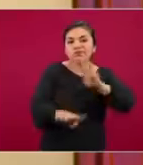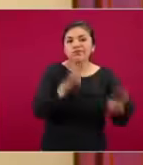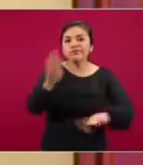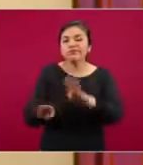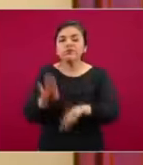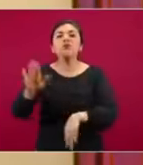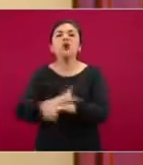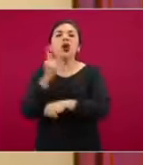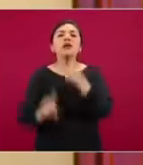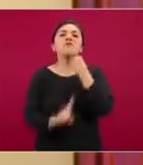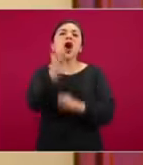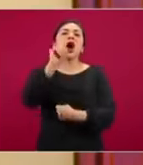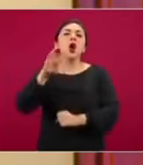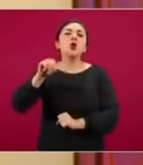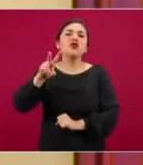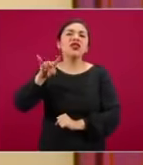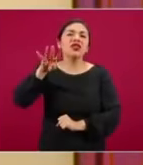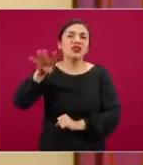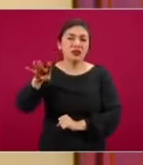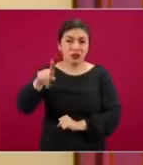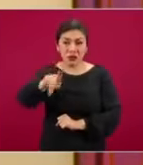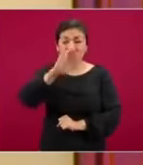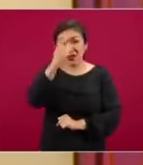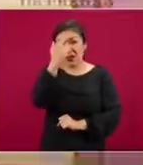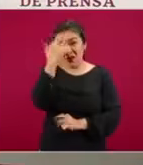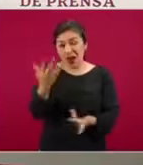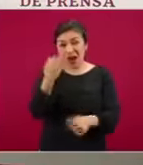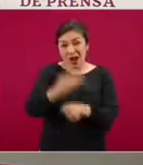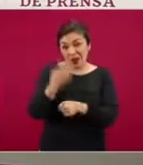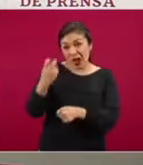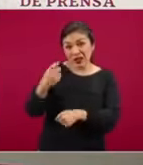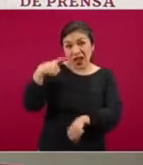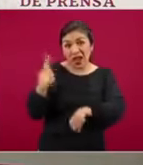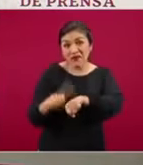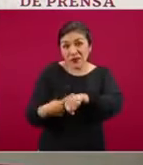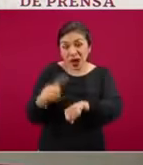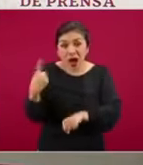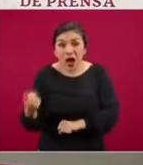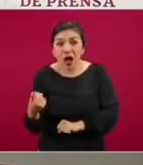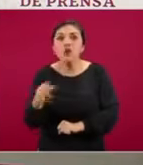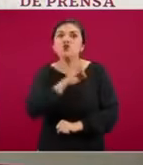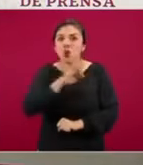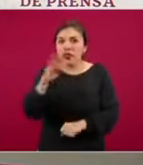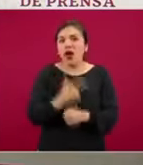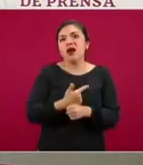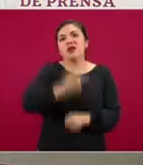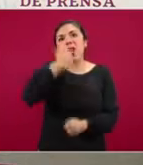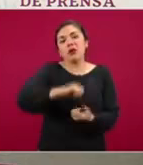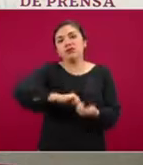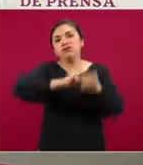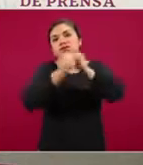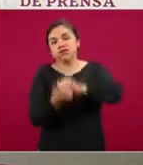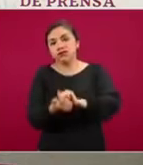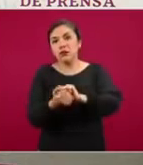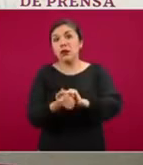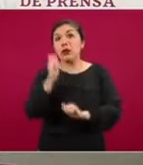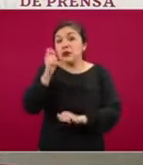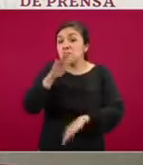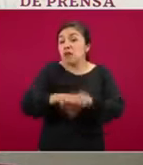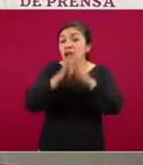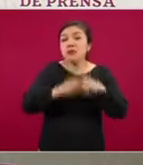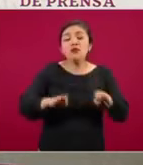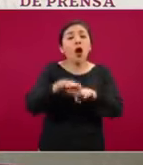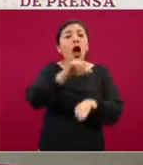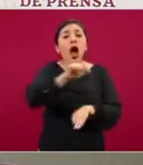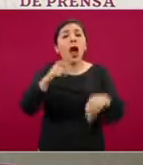ocurren a causa de COVID-19. Recordemos que estamos ante una enfermedad que puede ser grave, que lo es sobre todo precisamente